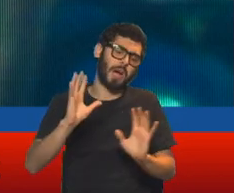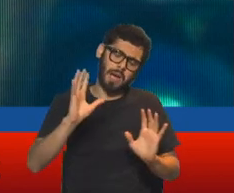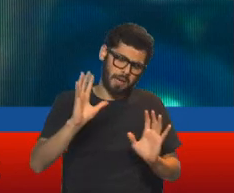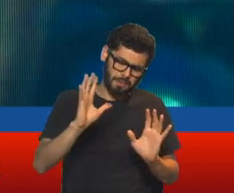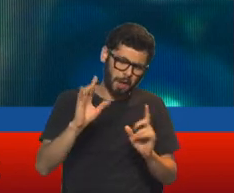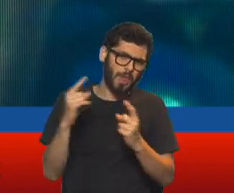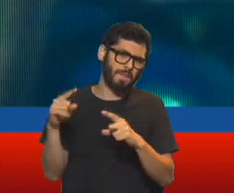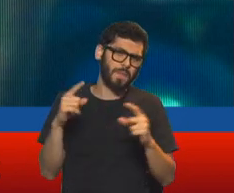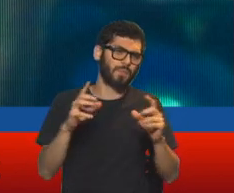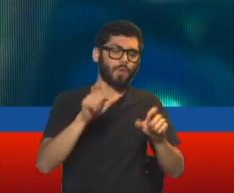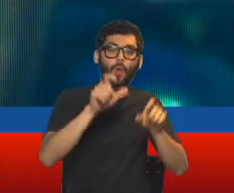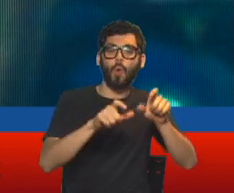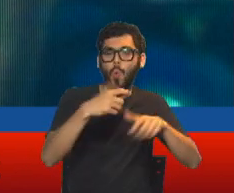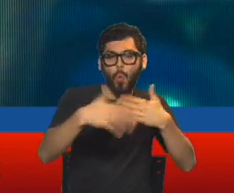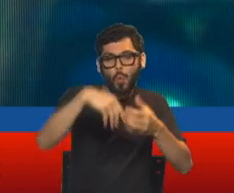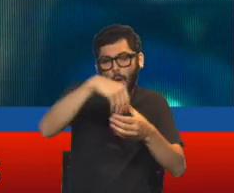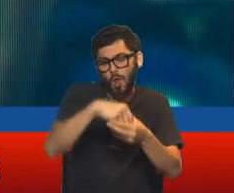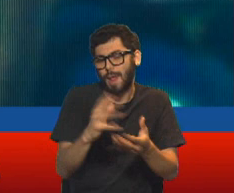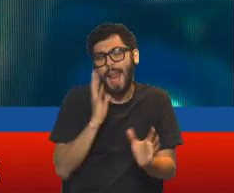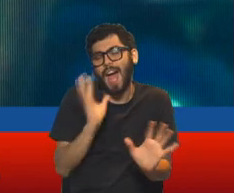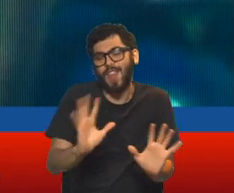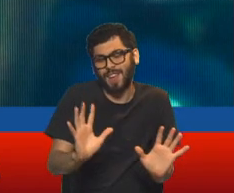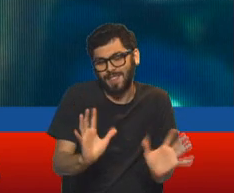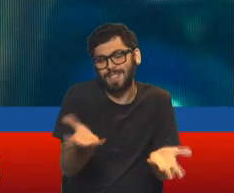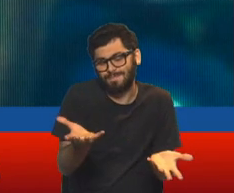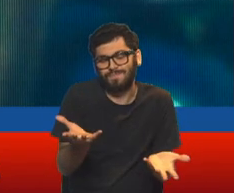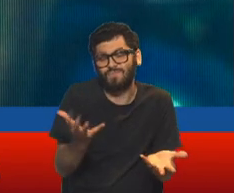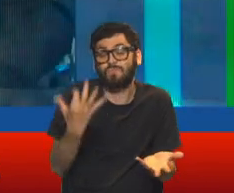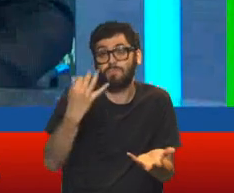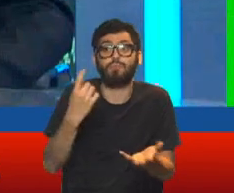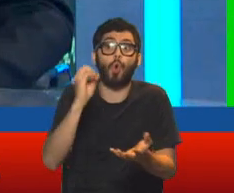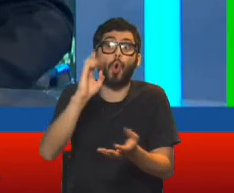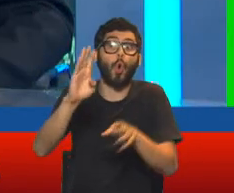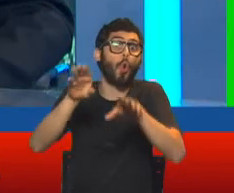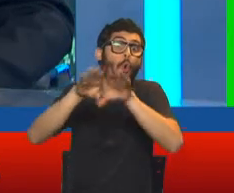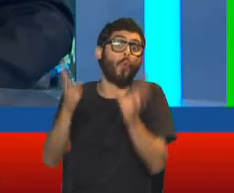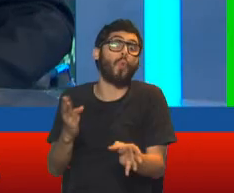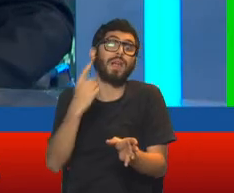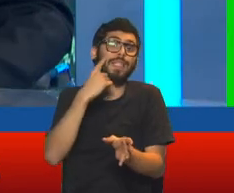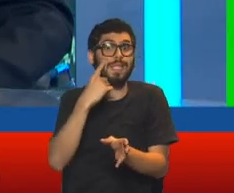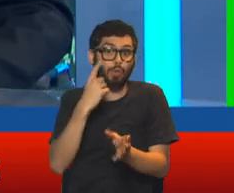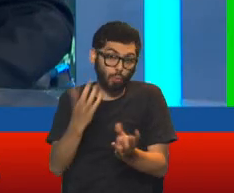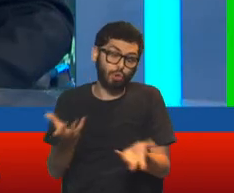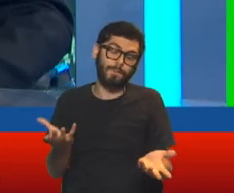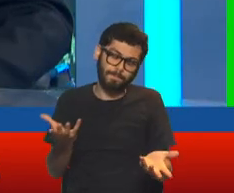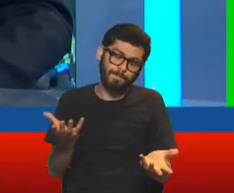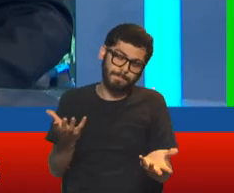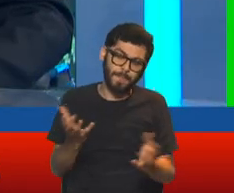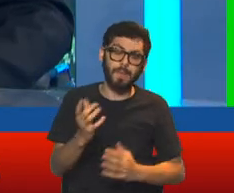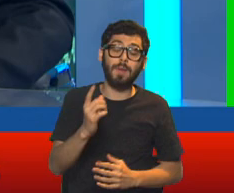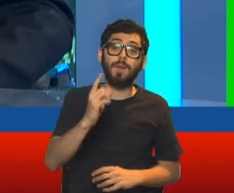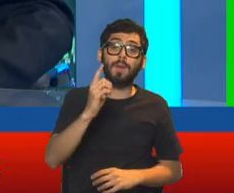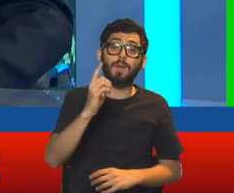ver los futbolistas que están dentro del campo de juego, pero sí las instituciones. Para colmo, bueno, creo que los dos